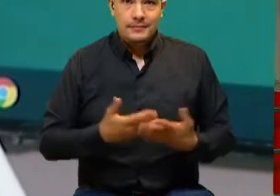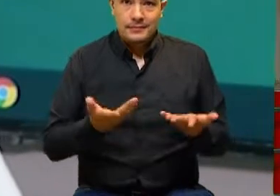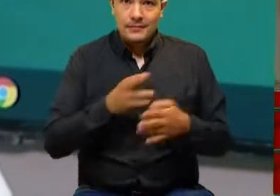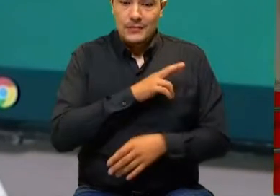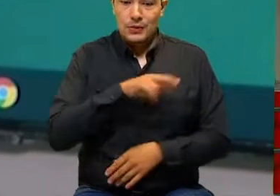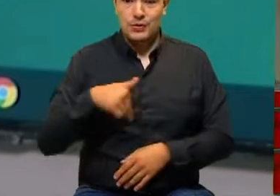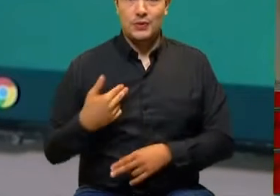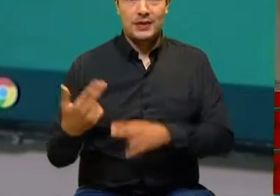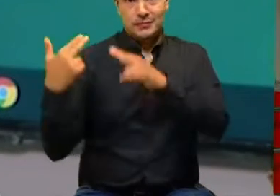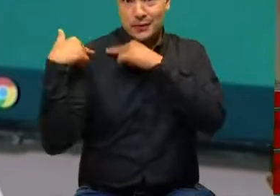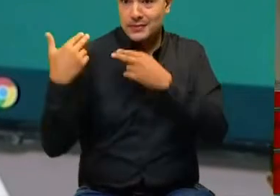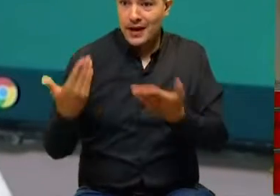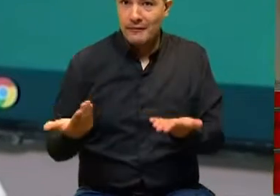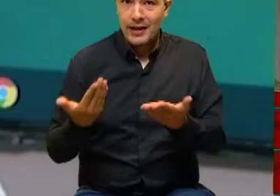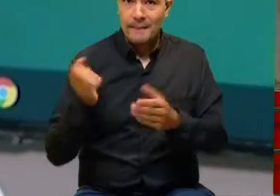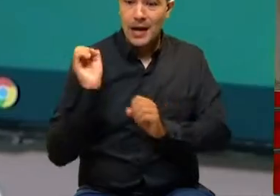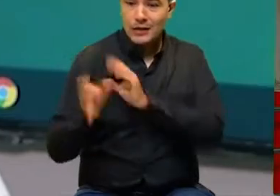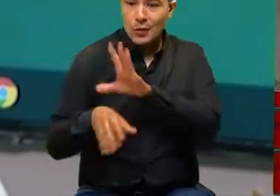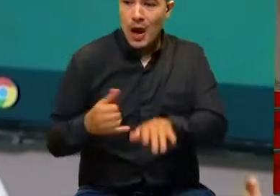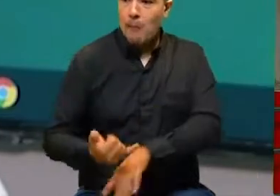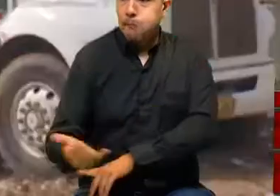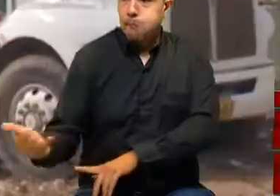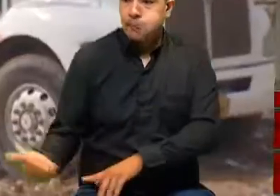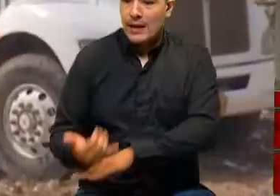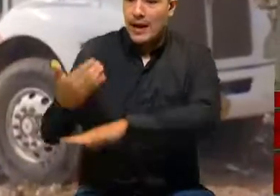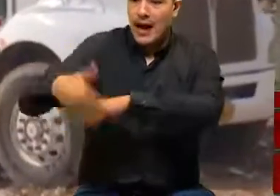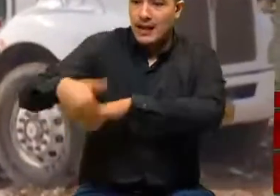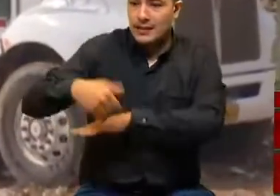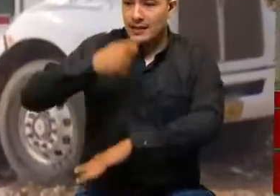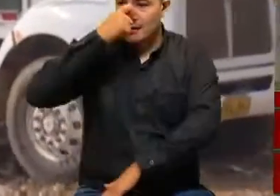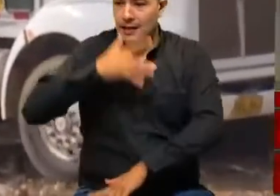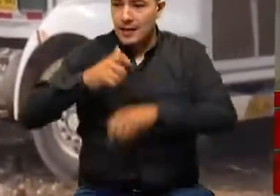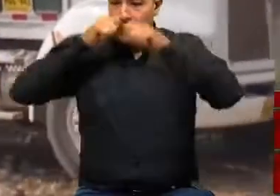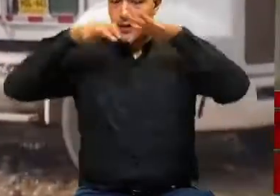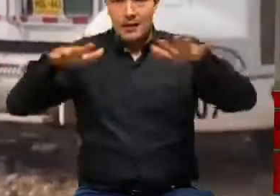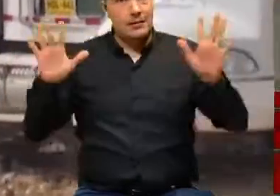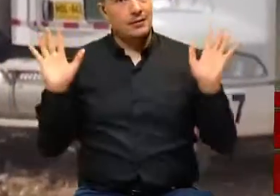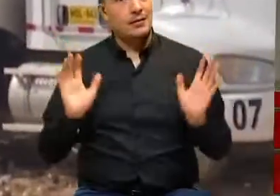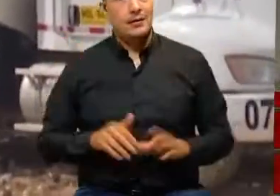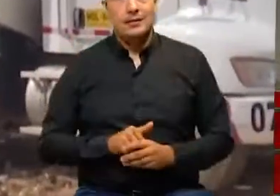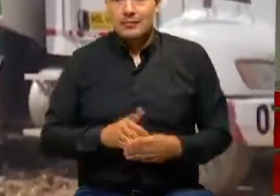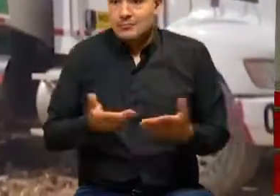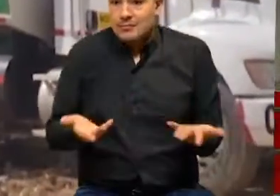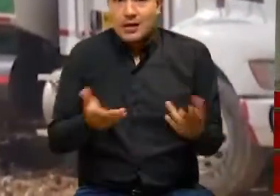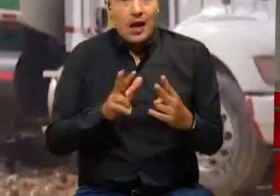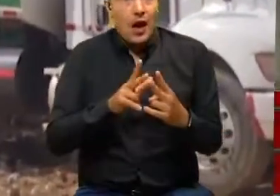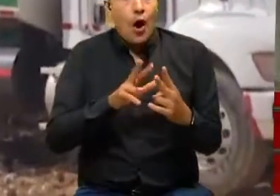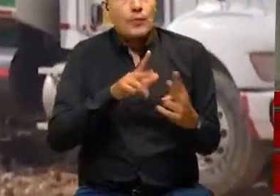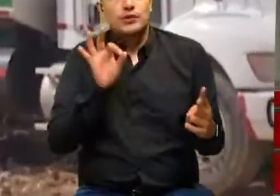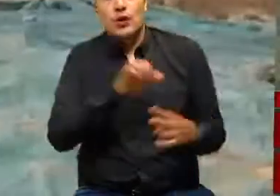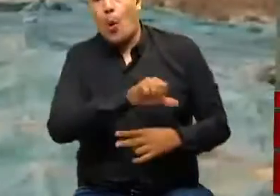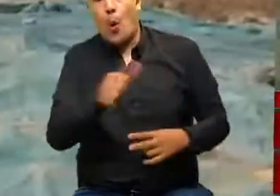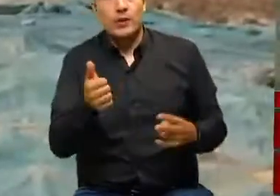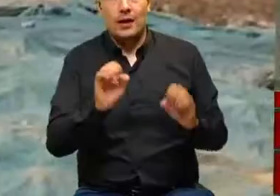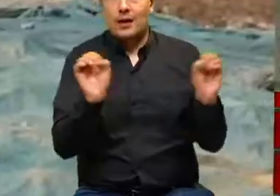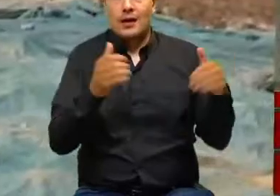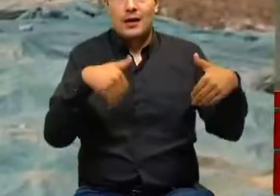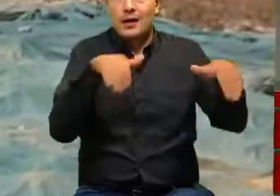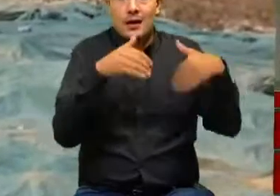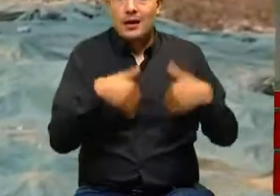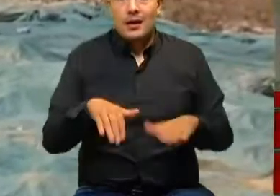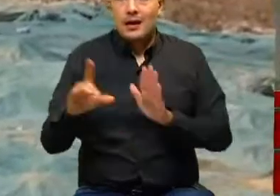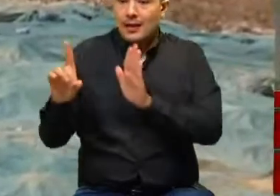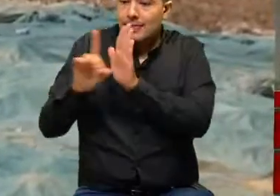calle. Entonces, pues, no vemos otra opción, ¿no? De acuerdo con el decreto de calamidad, nosotros